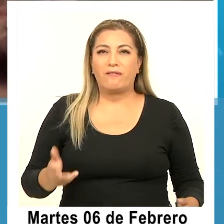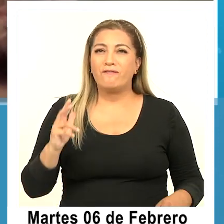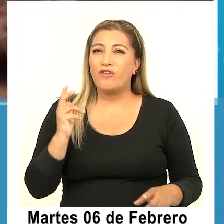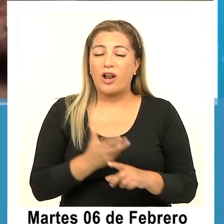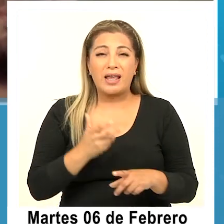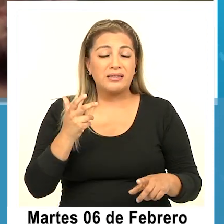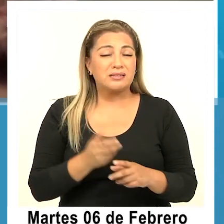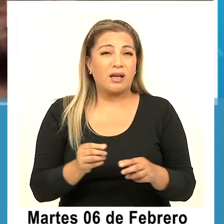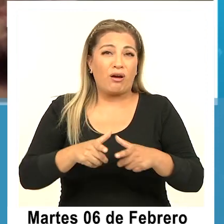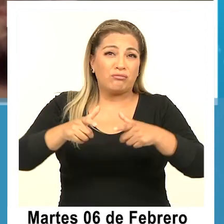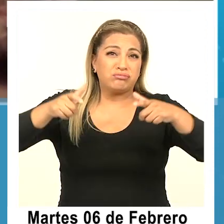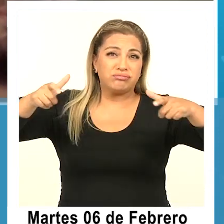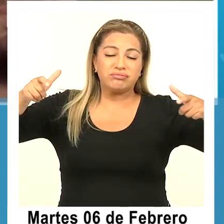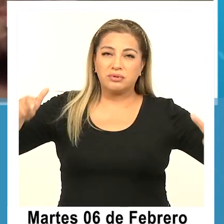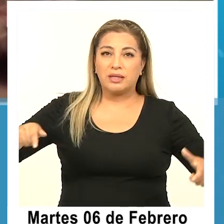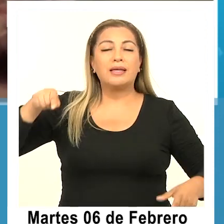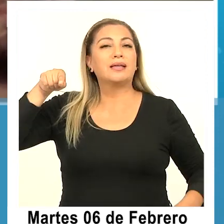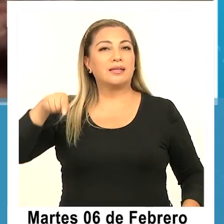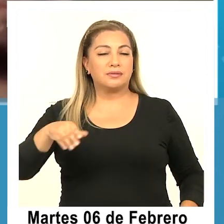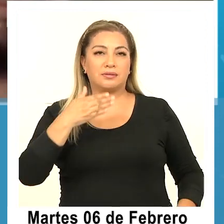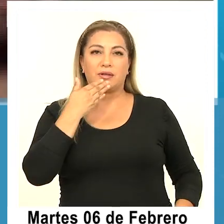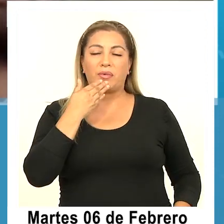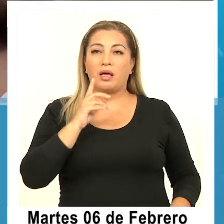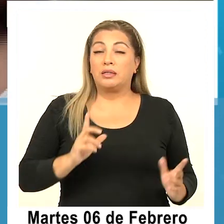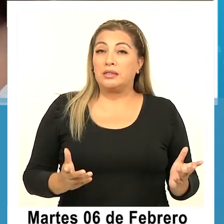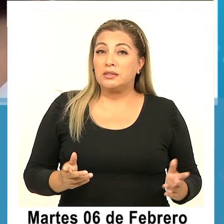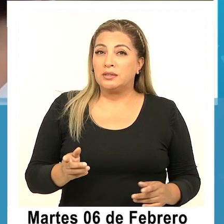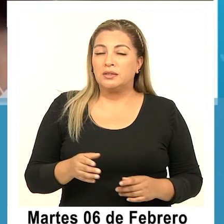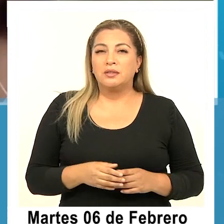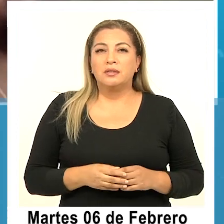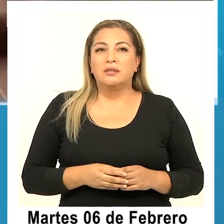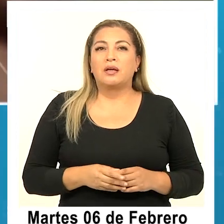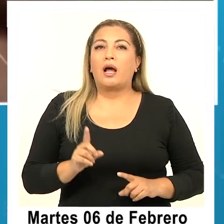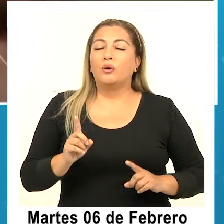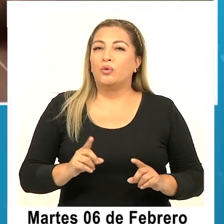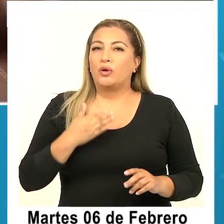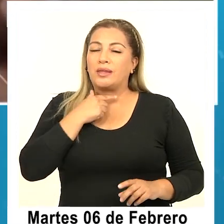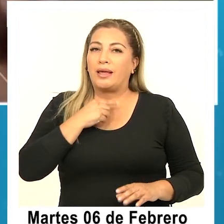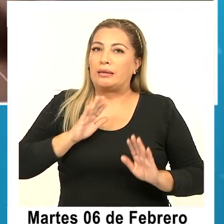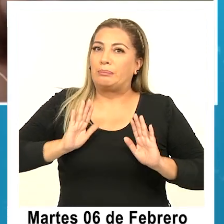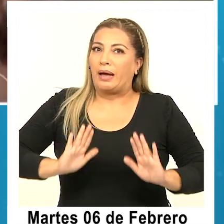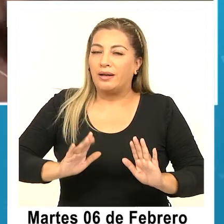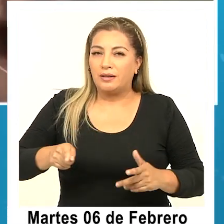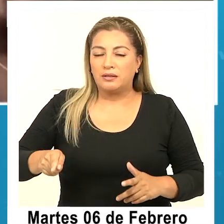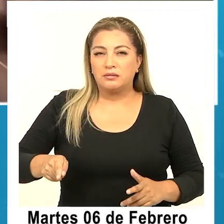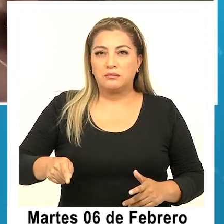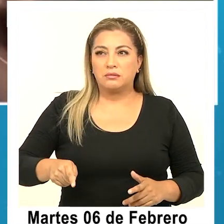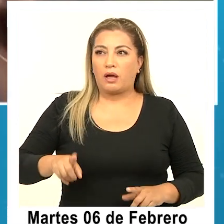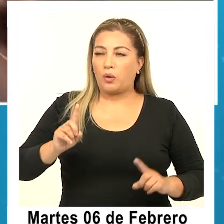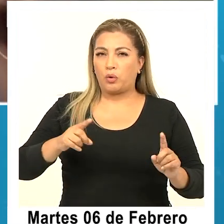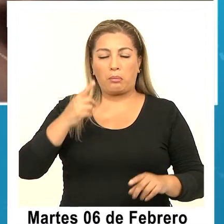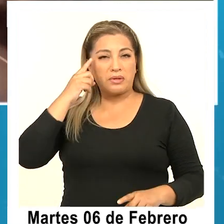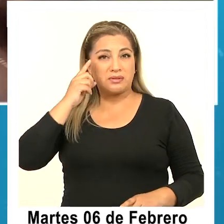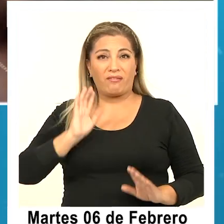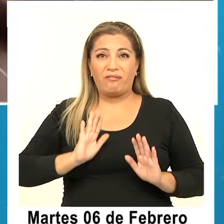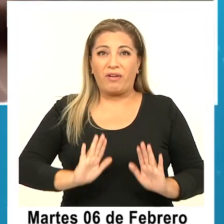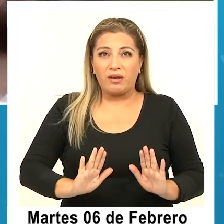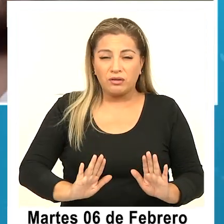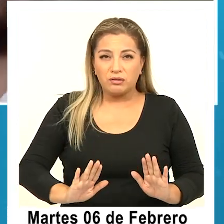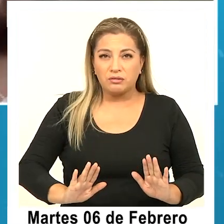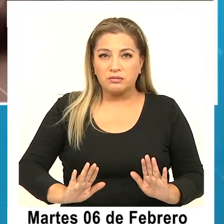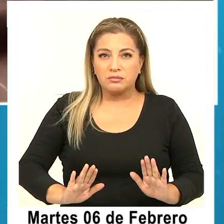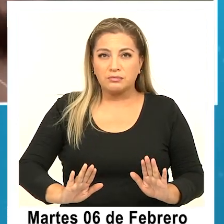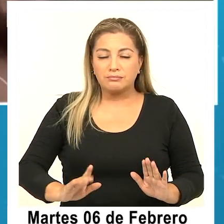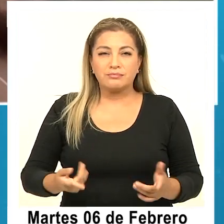actos de descivilización hacen llamado inconscientemente a un freno a aquello. Y muchos ven que el freno, la primera etapa de un freno